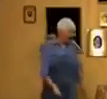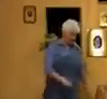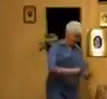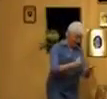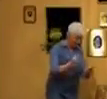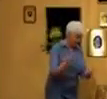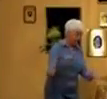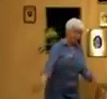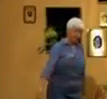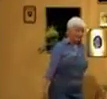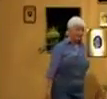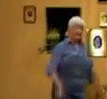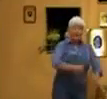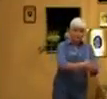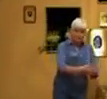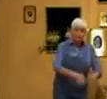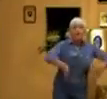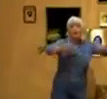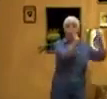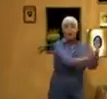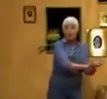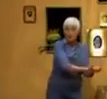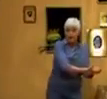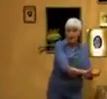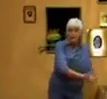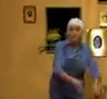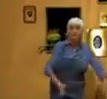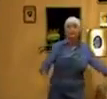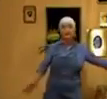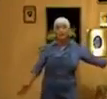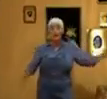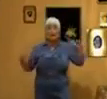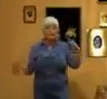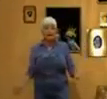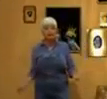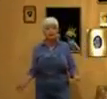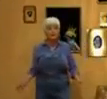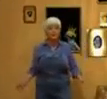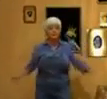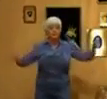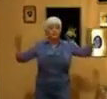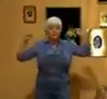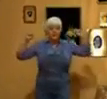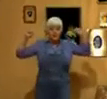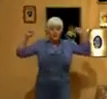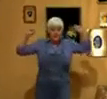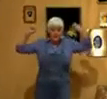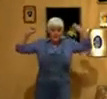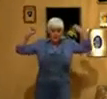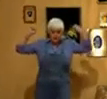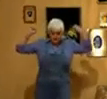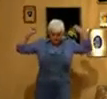¿Eh? ¡Ay, bueno! Sigamos, llegaba otro maestro y llegaba el maestro de